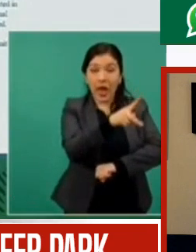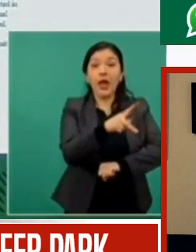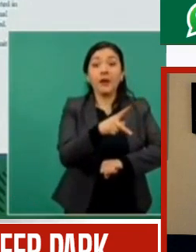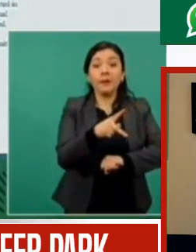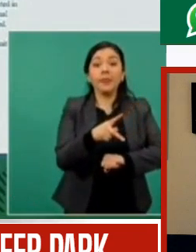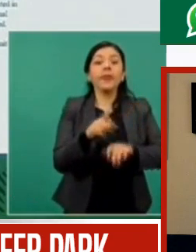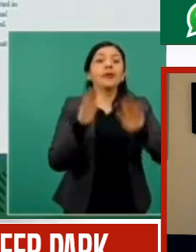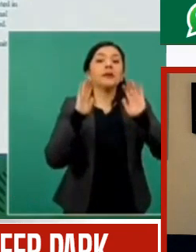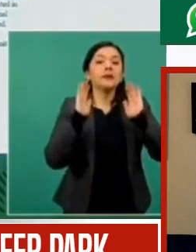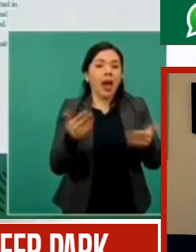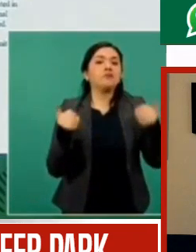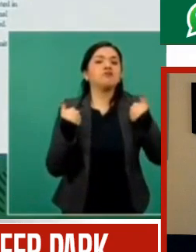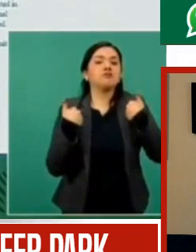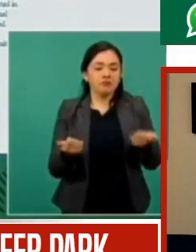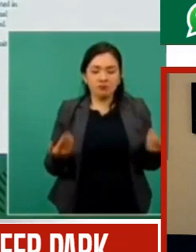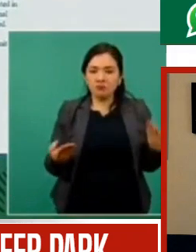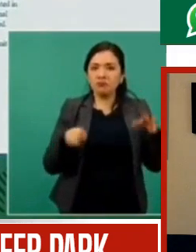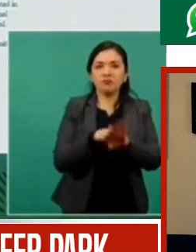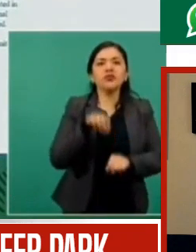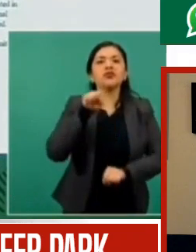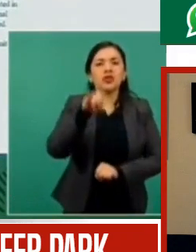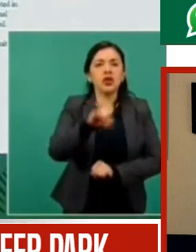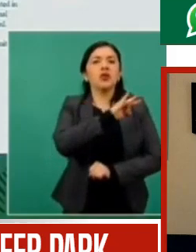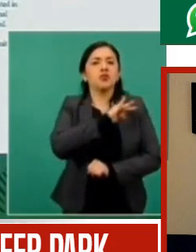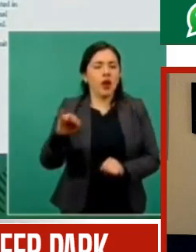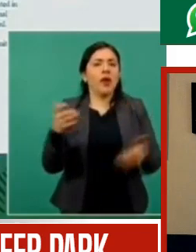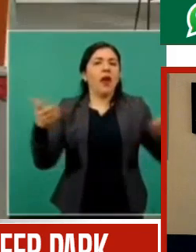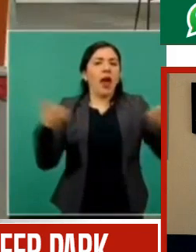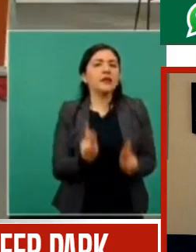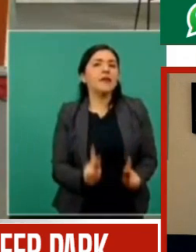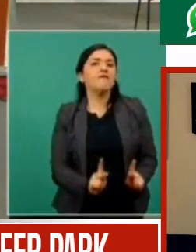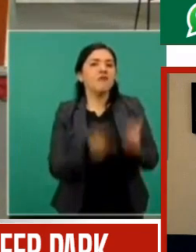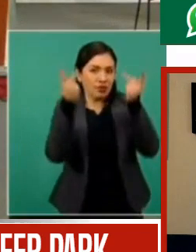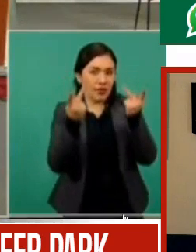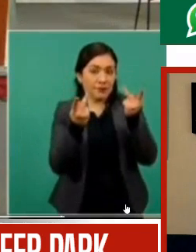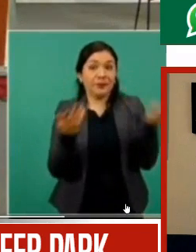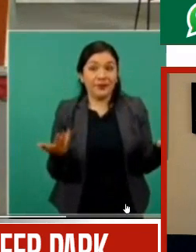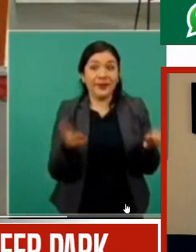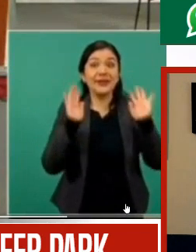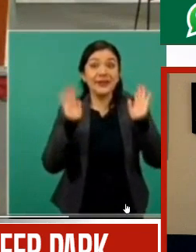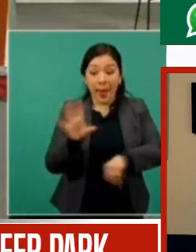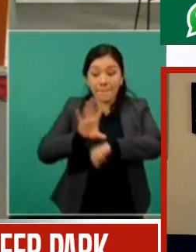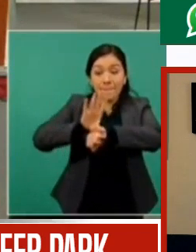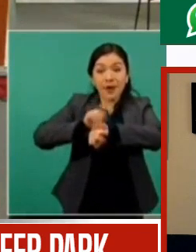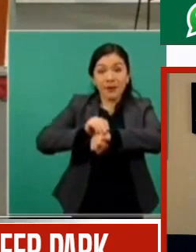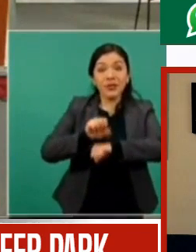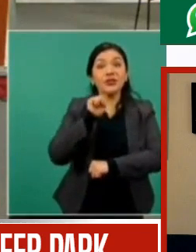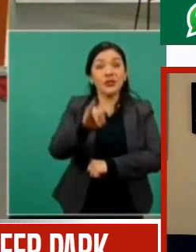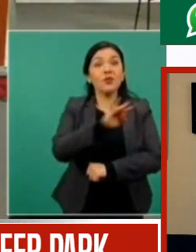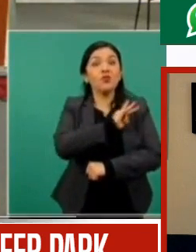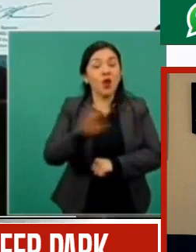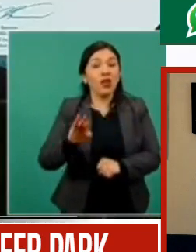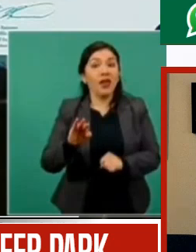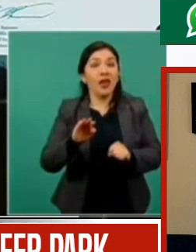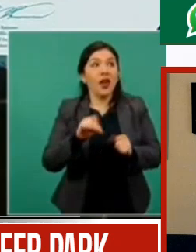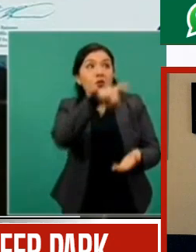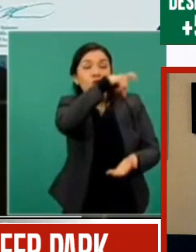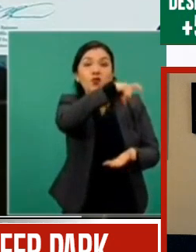se ha concluido la revisión de esta operación esto significa que ha sido autorizada la operación